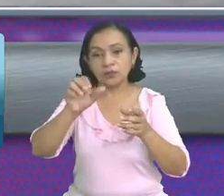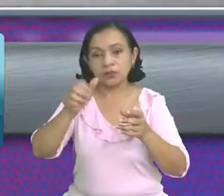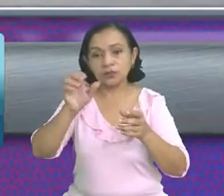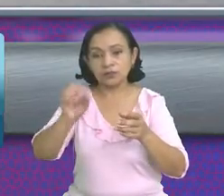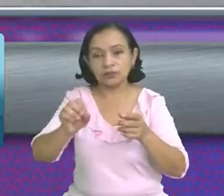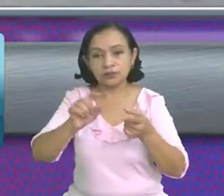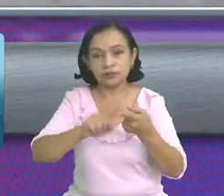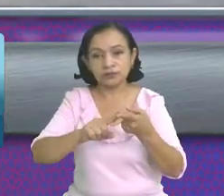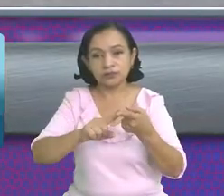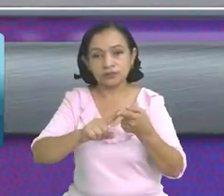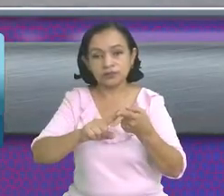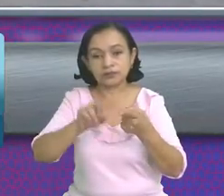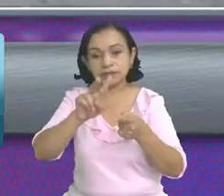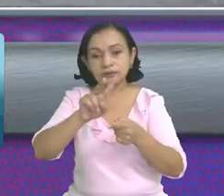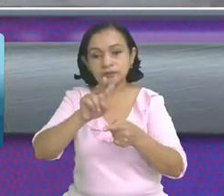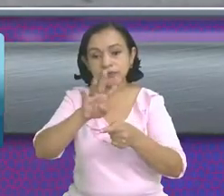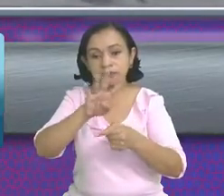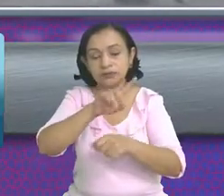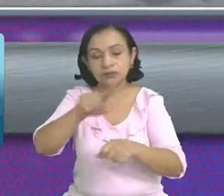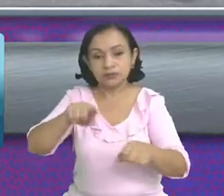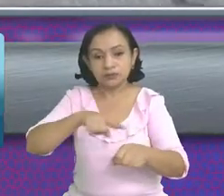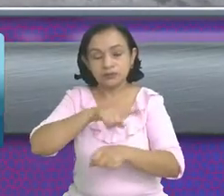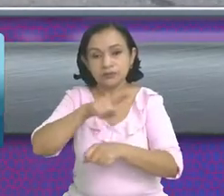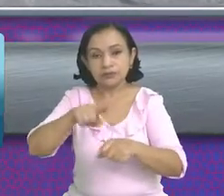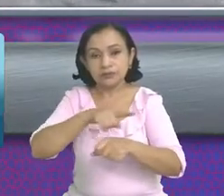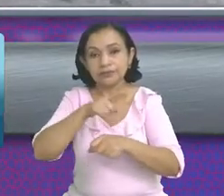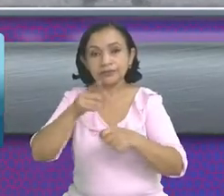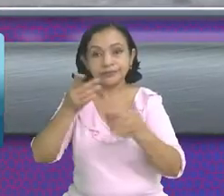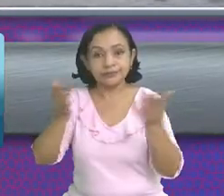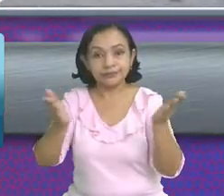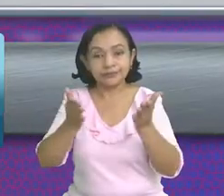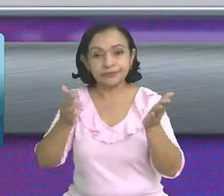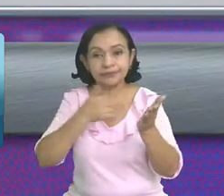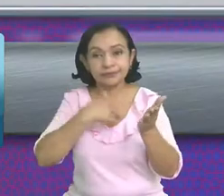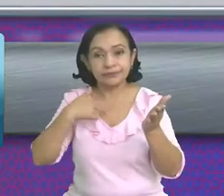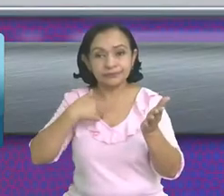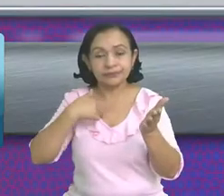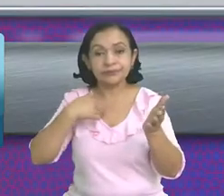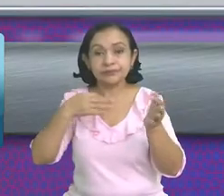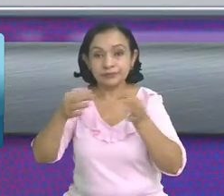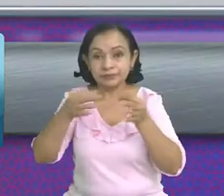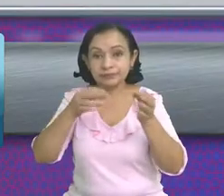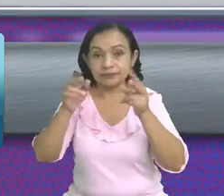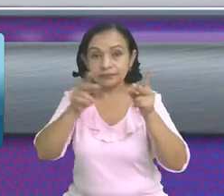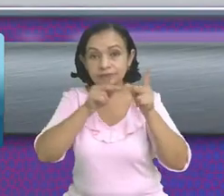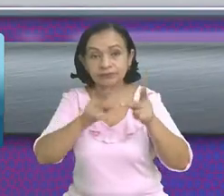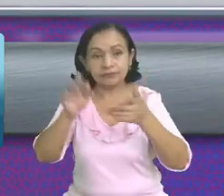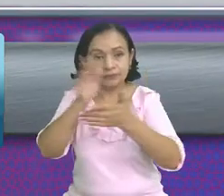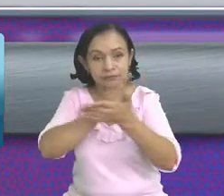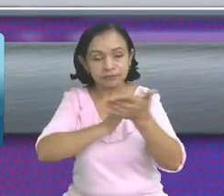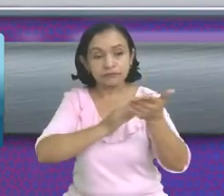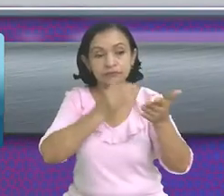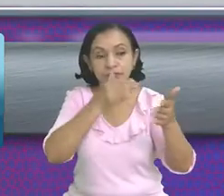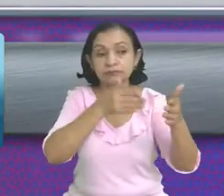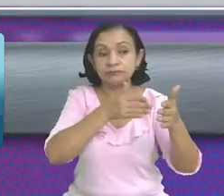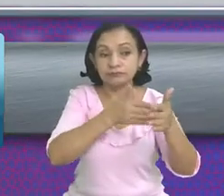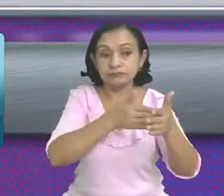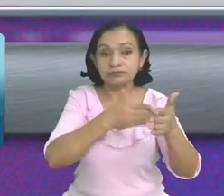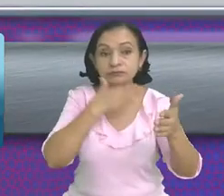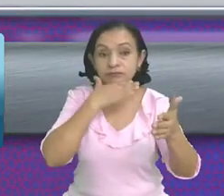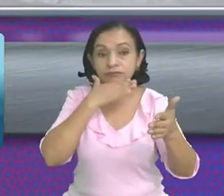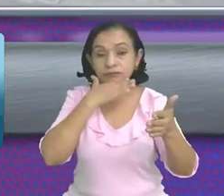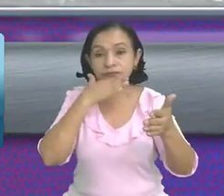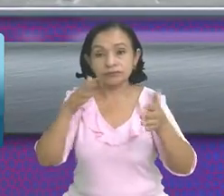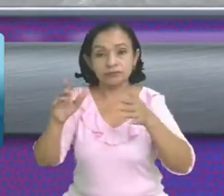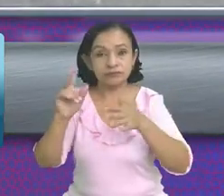300 cc en 24 horas. Es otro rollo, pues, pero es para que quede en la audiencia de que hay algunos que sí le restringen, y